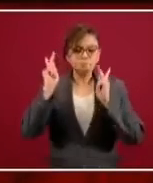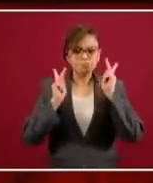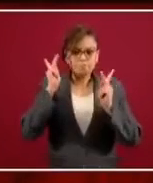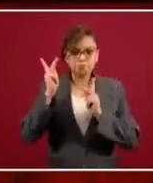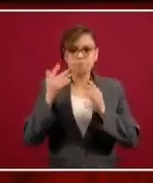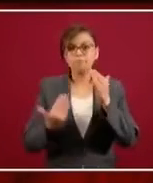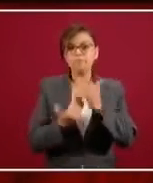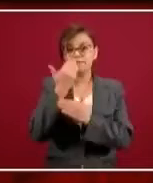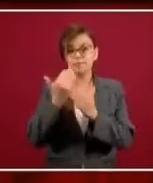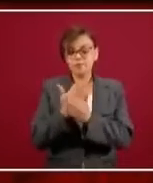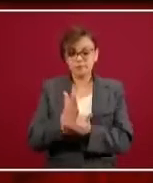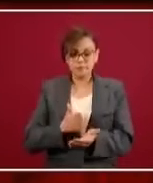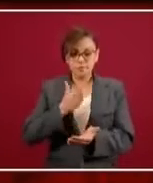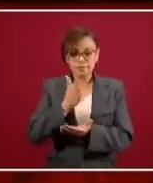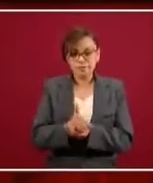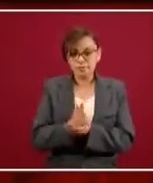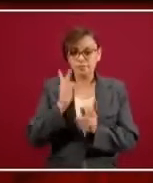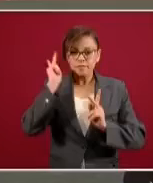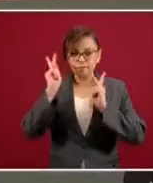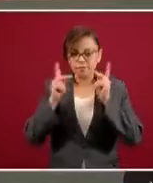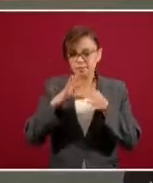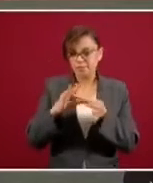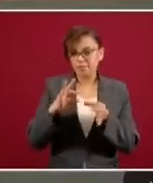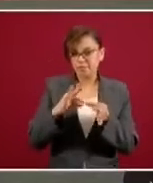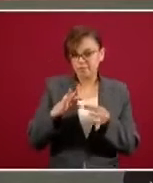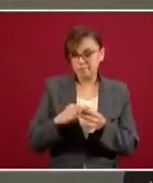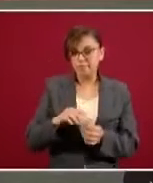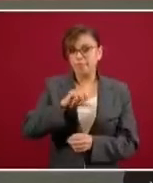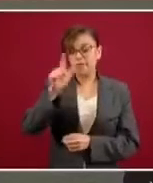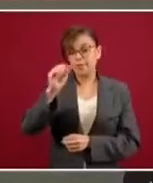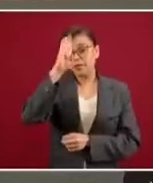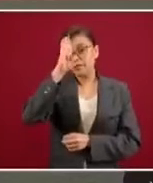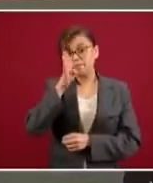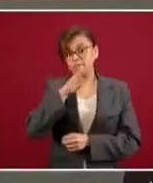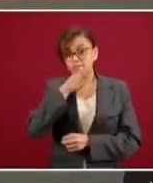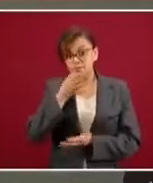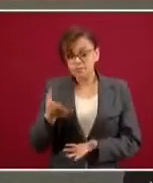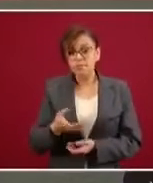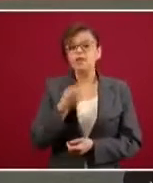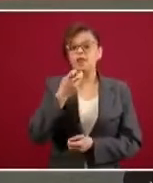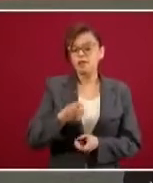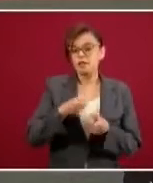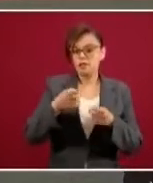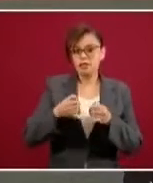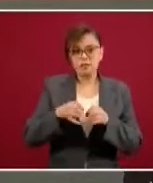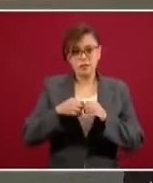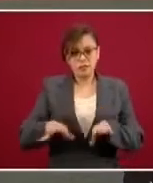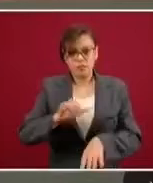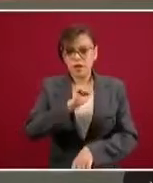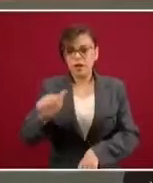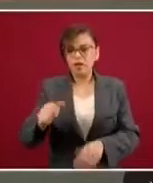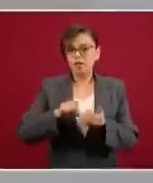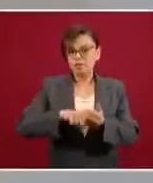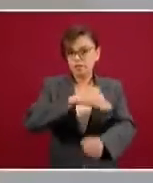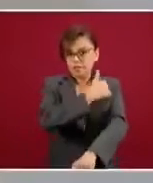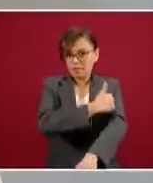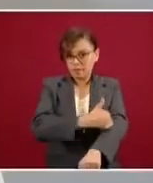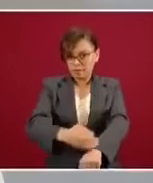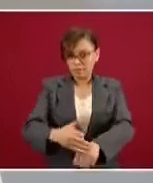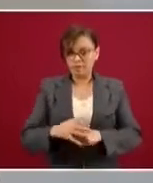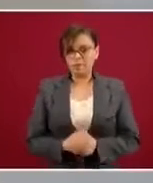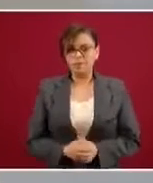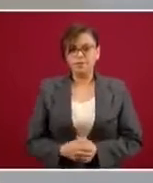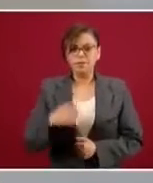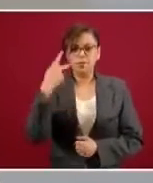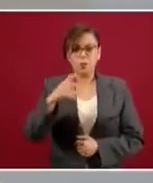de la mañana y a media tarde precisamente es el momento de informar a los familiares. Entonces, no se necesita un operativo especial,